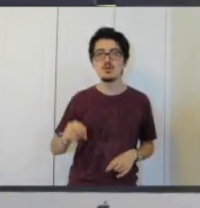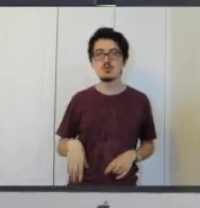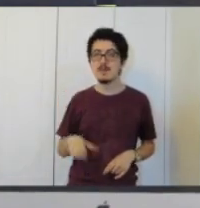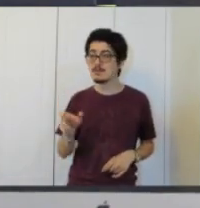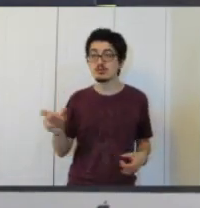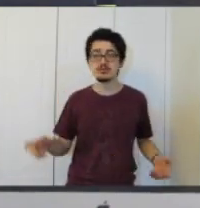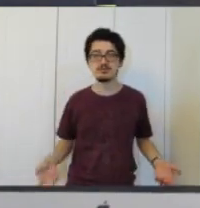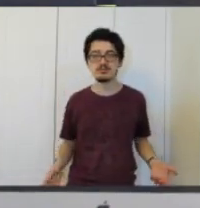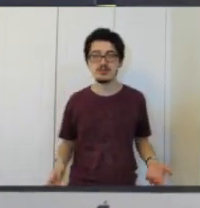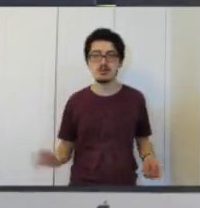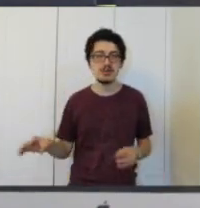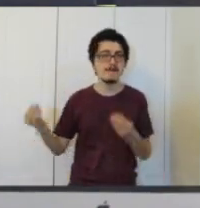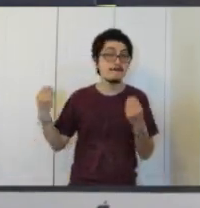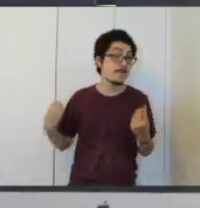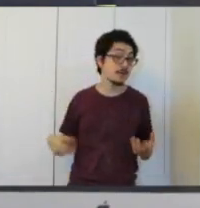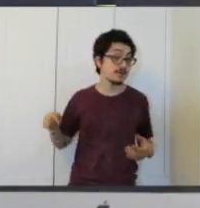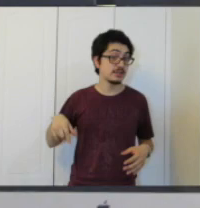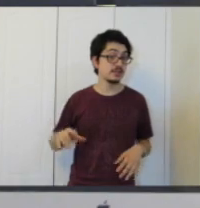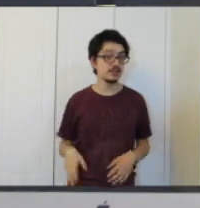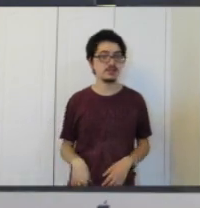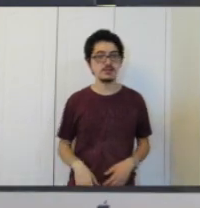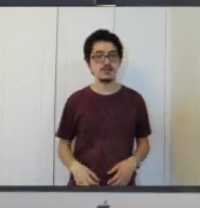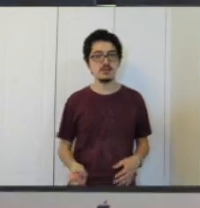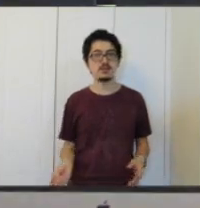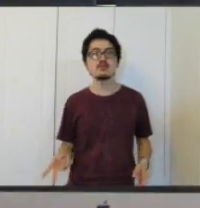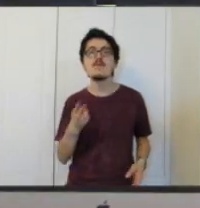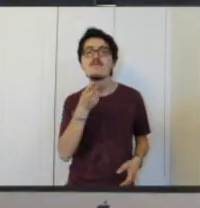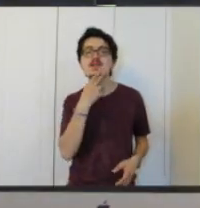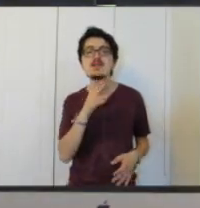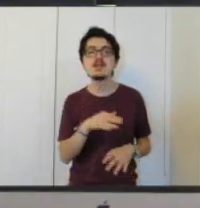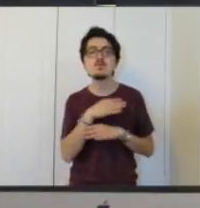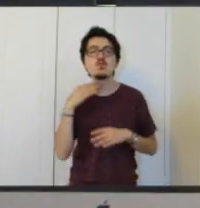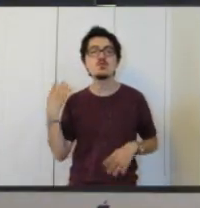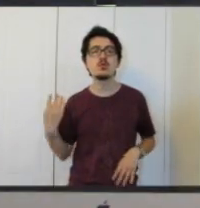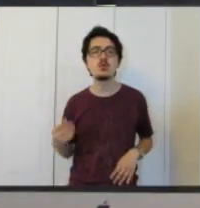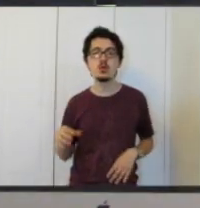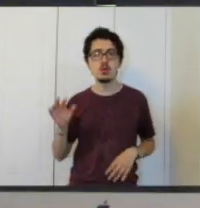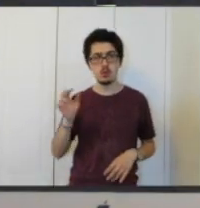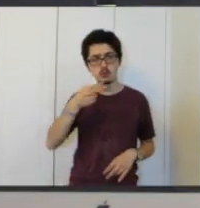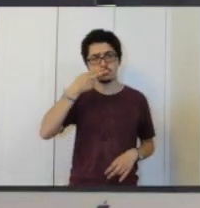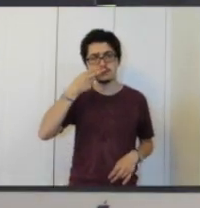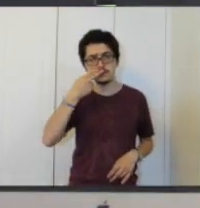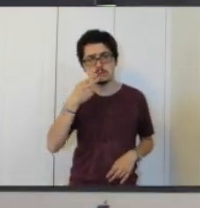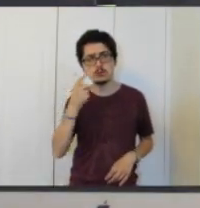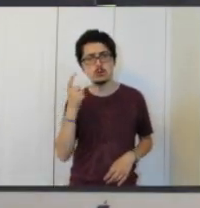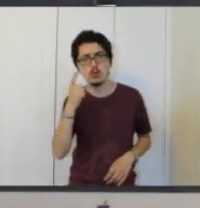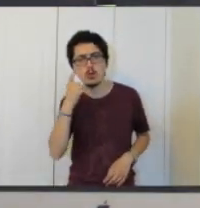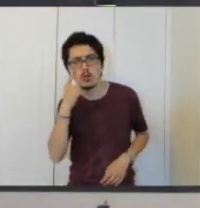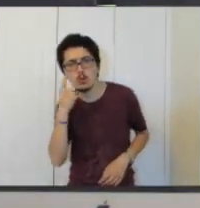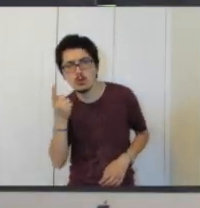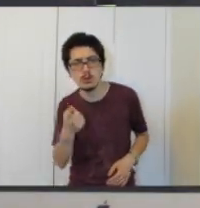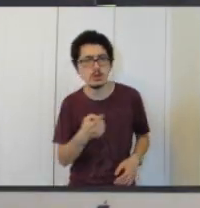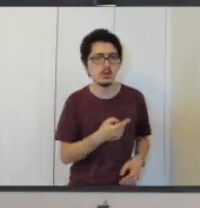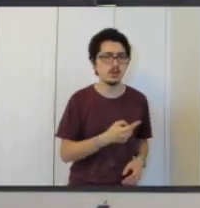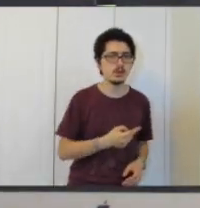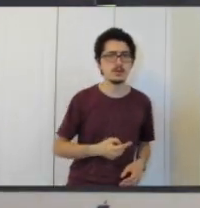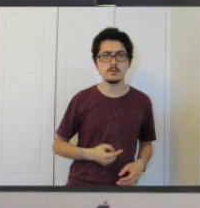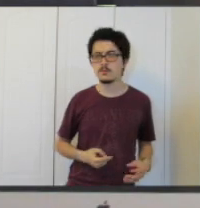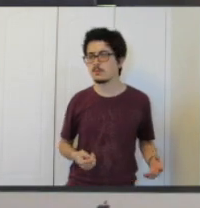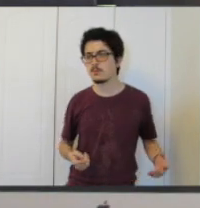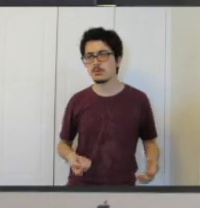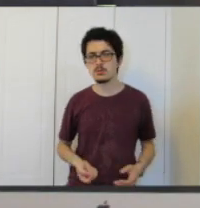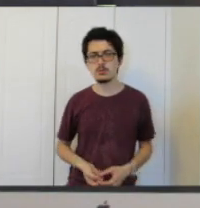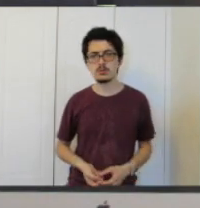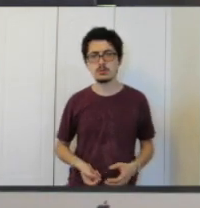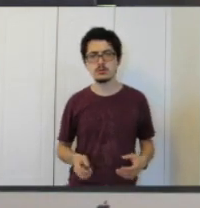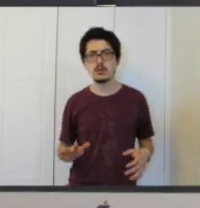edición buenísima, está aquí muy muy cuidada, tiene elementos interesantes y hace que la